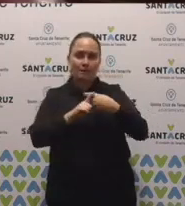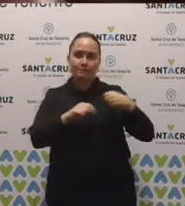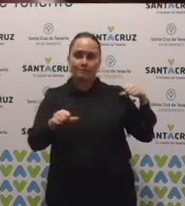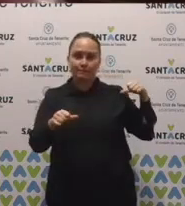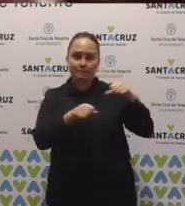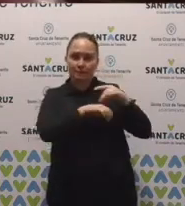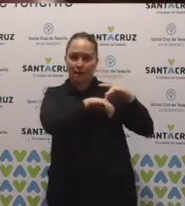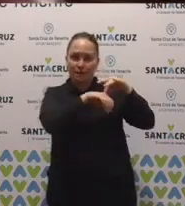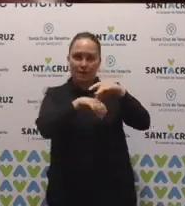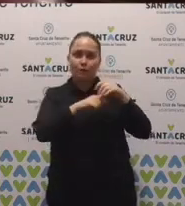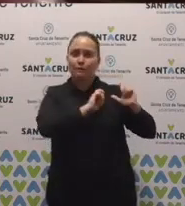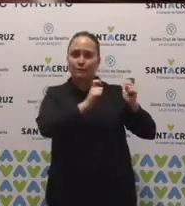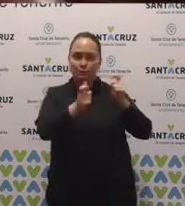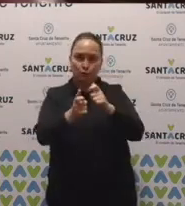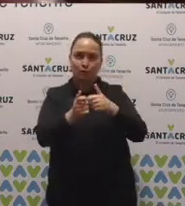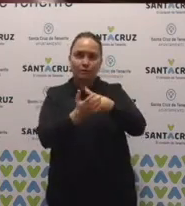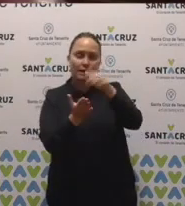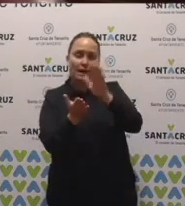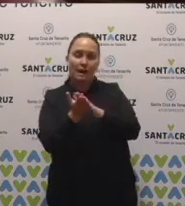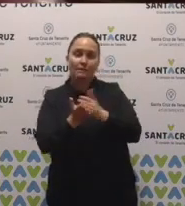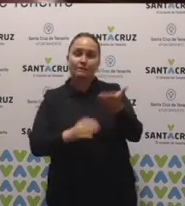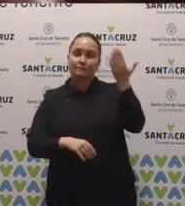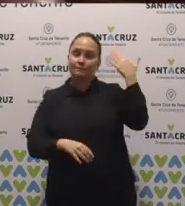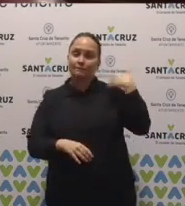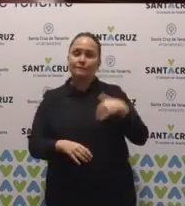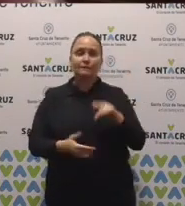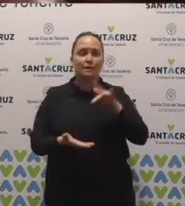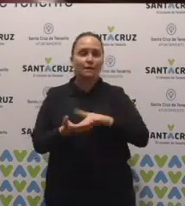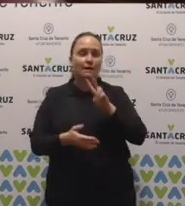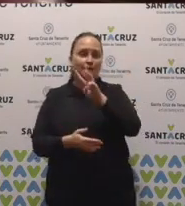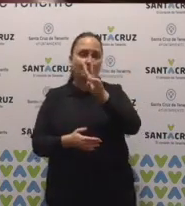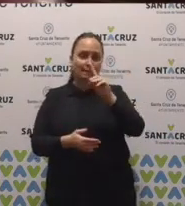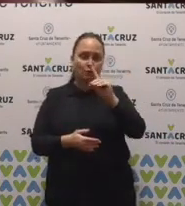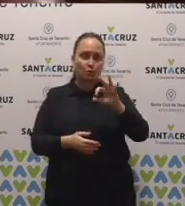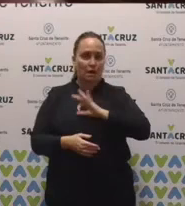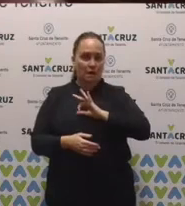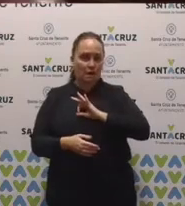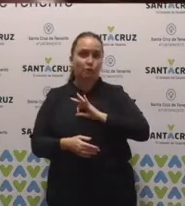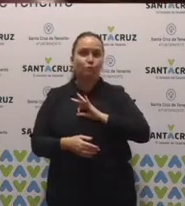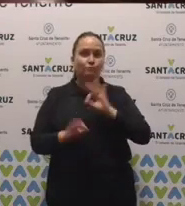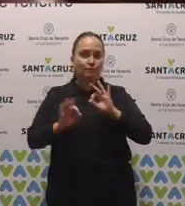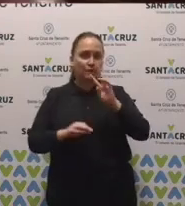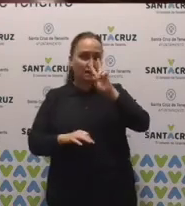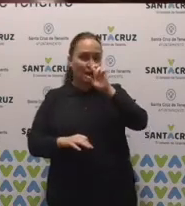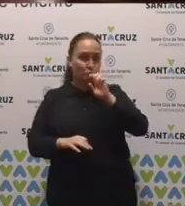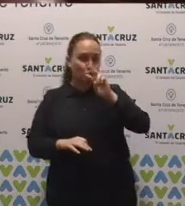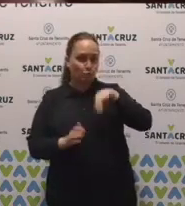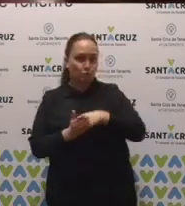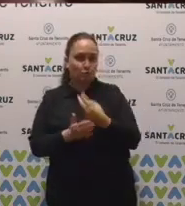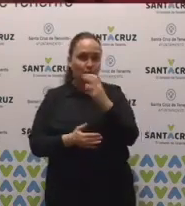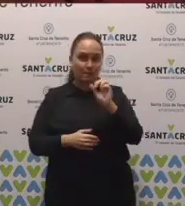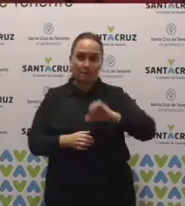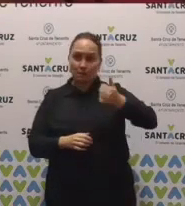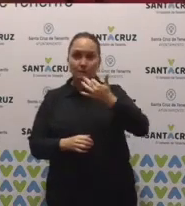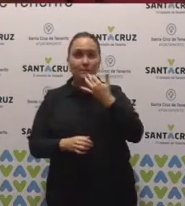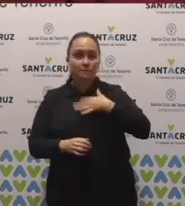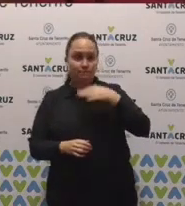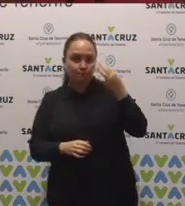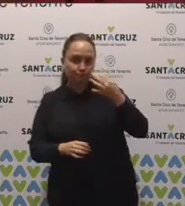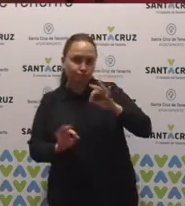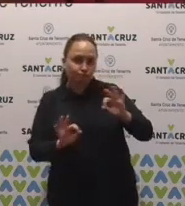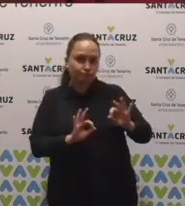celebrada por el pleno del día 31 entre 2020 aprobación si procede intervenciones